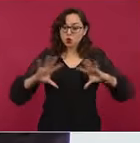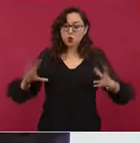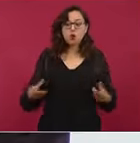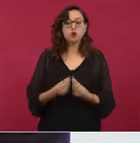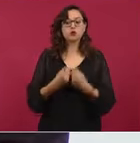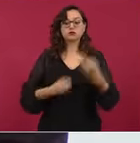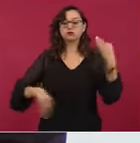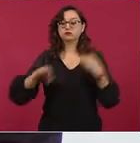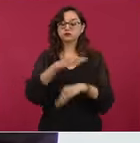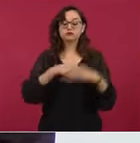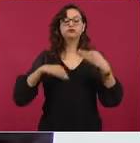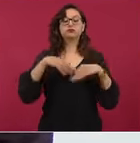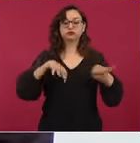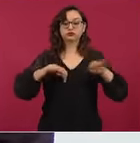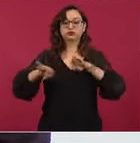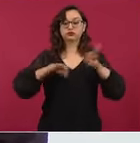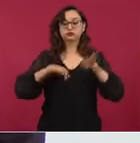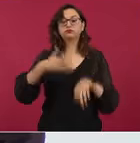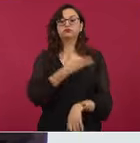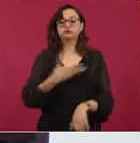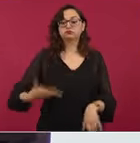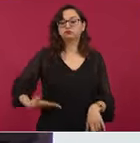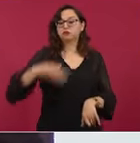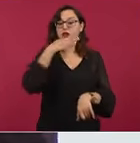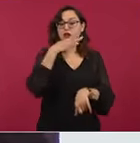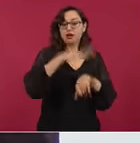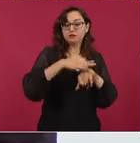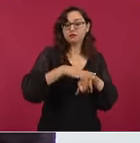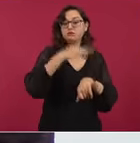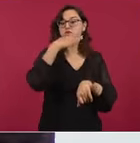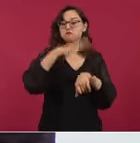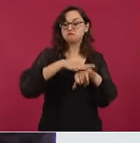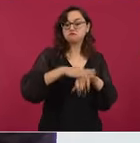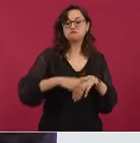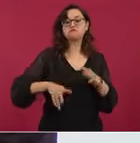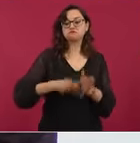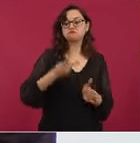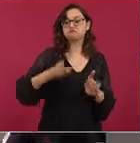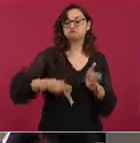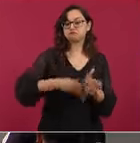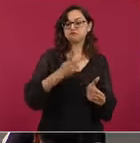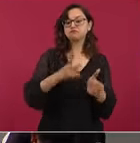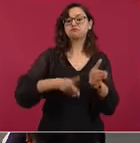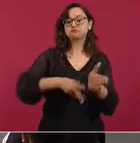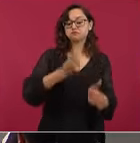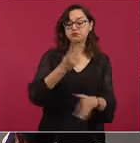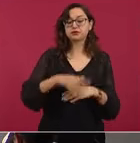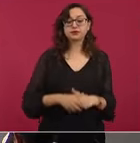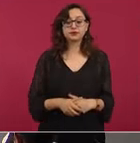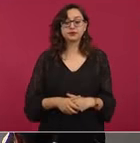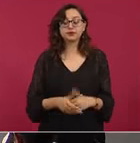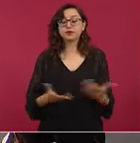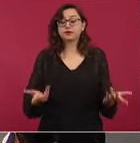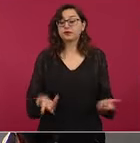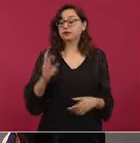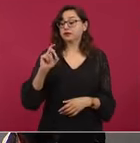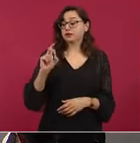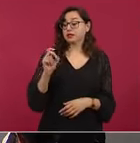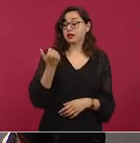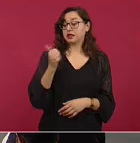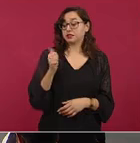y además le reportamos al presidente todas las semanas lo que está ocurriendo en las escuelas. Y, como lo dijimos desde el 30 de